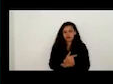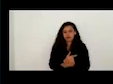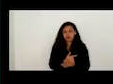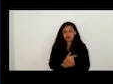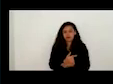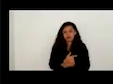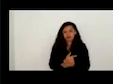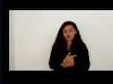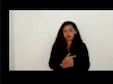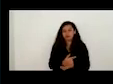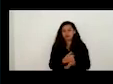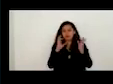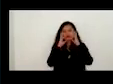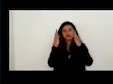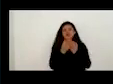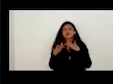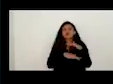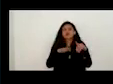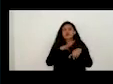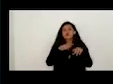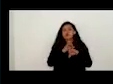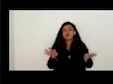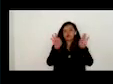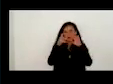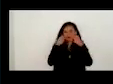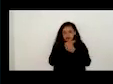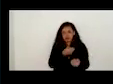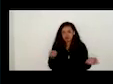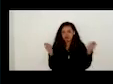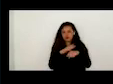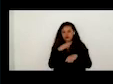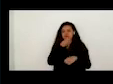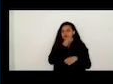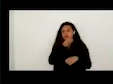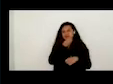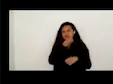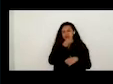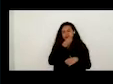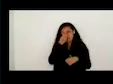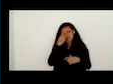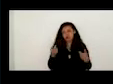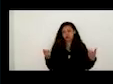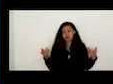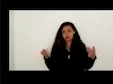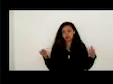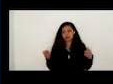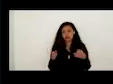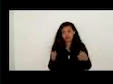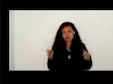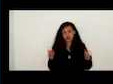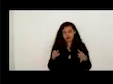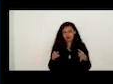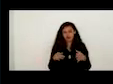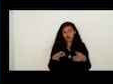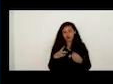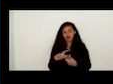básica o principal en los niños sobre todo del frío. Ese tejido graso que la mayoría de